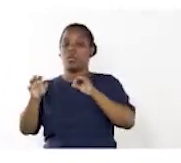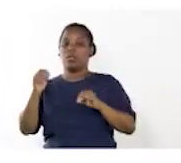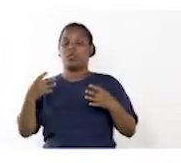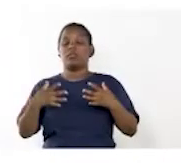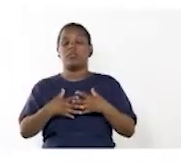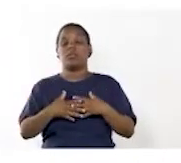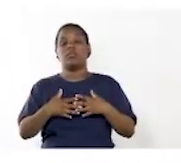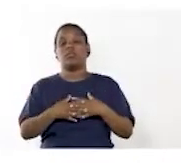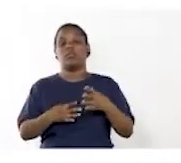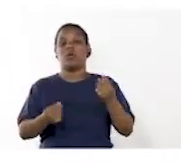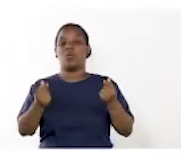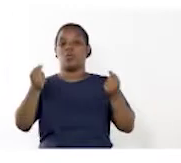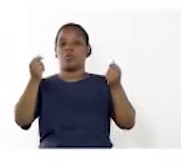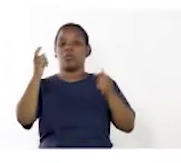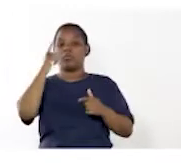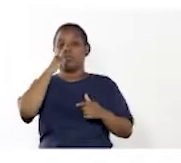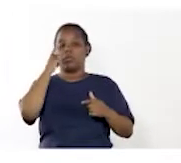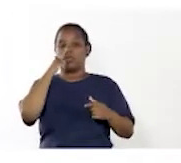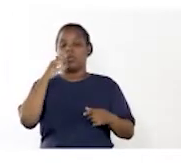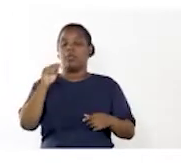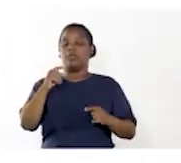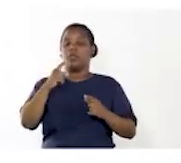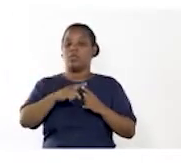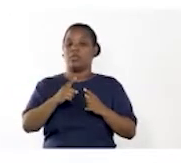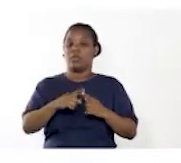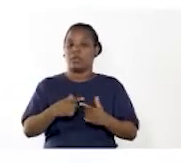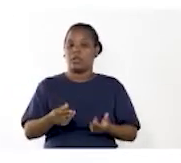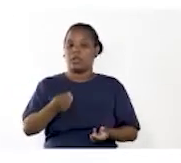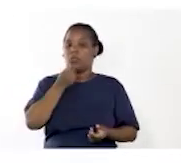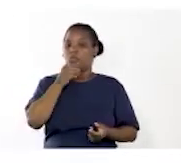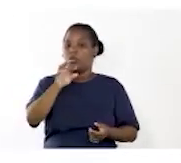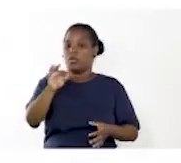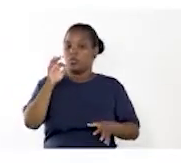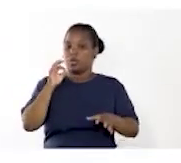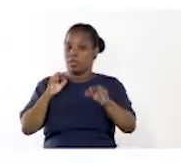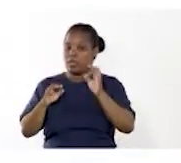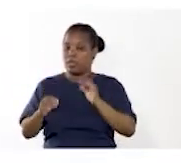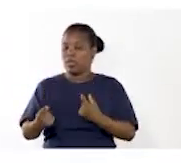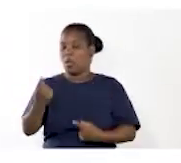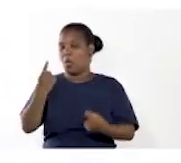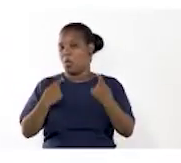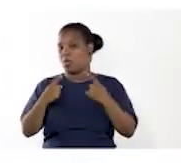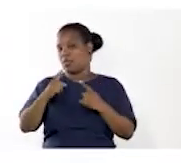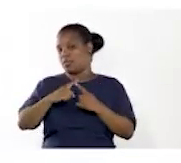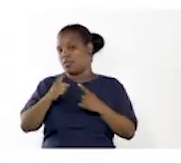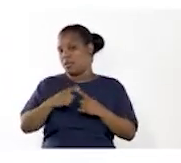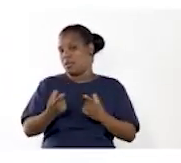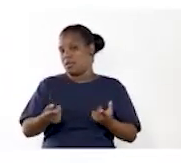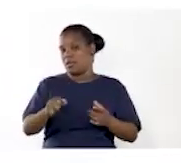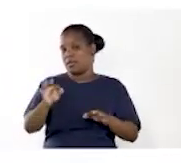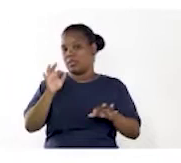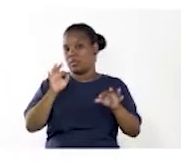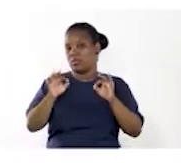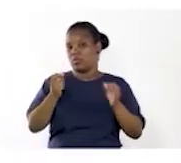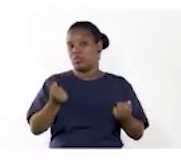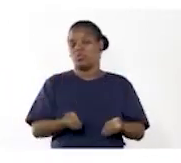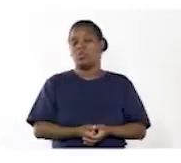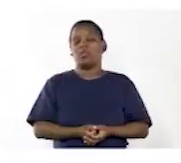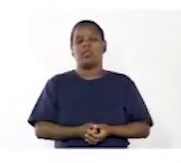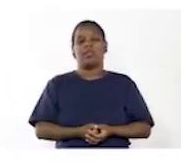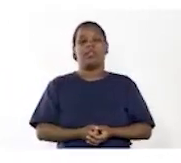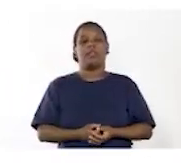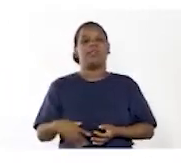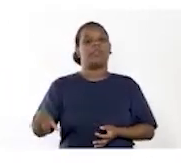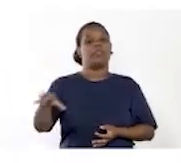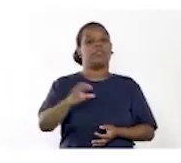recursos naturales y hablamos de tareas. Pueden escoger de ahí alguna de esas tareas y seleccionarla. Decir, de